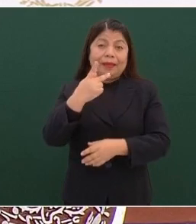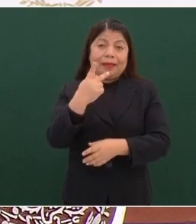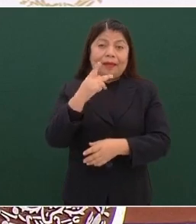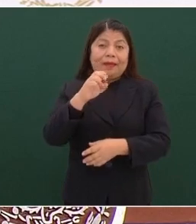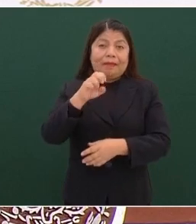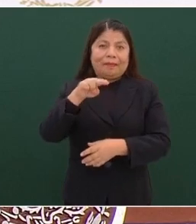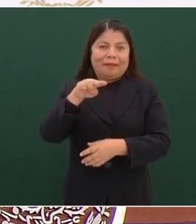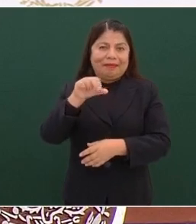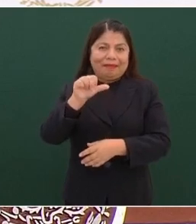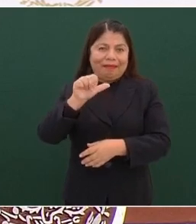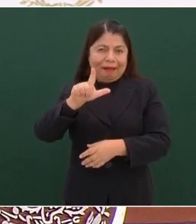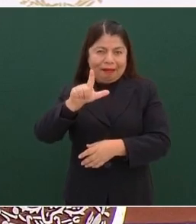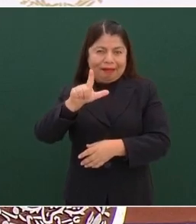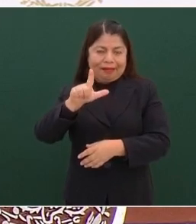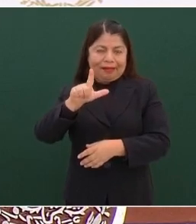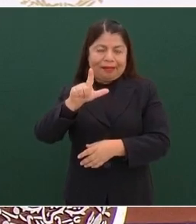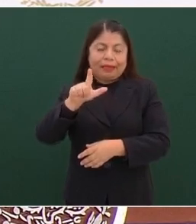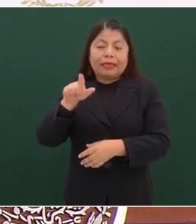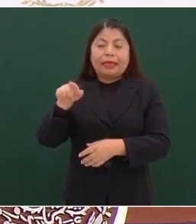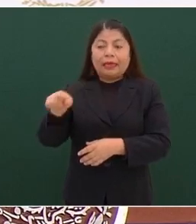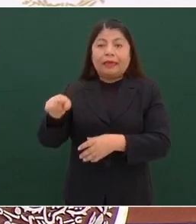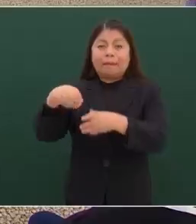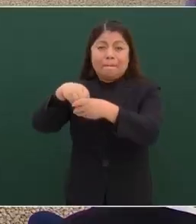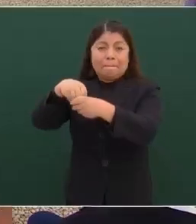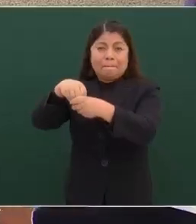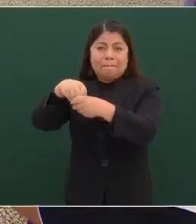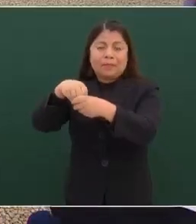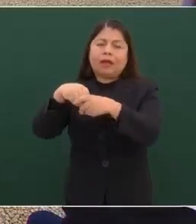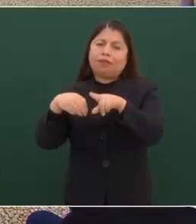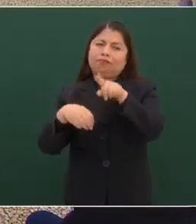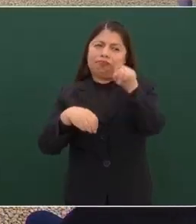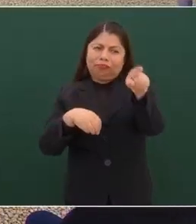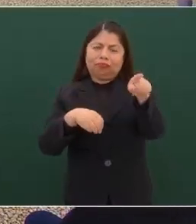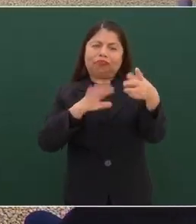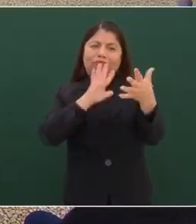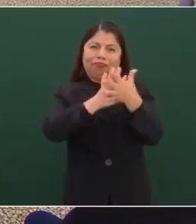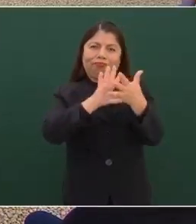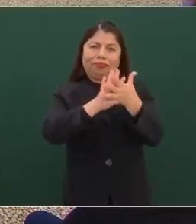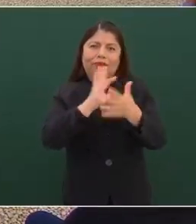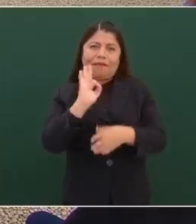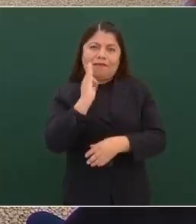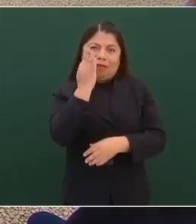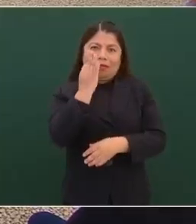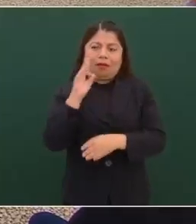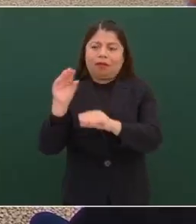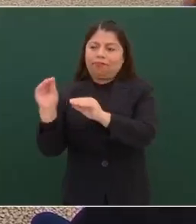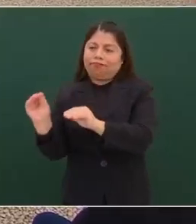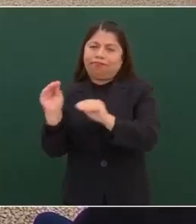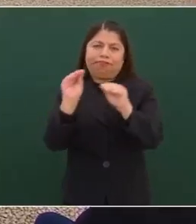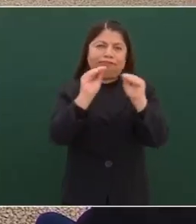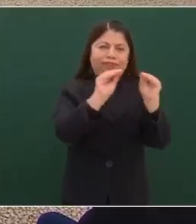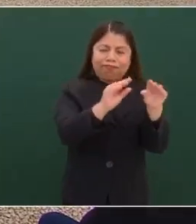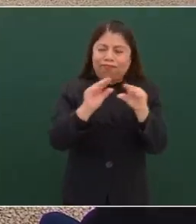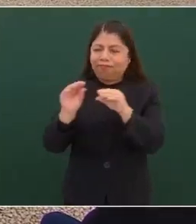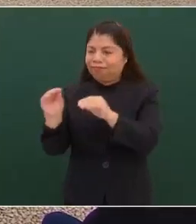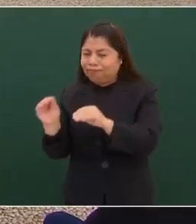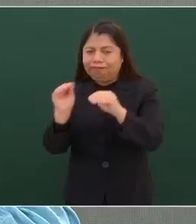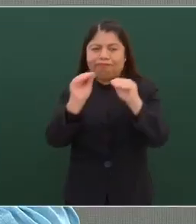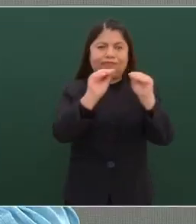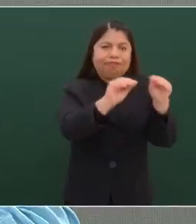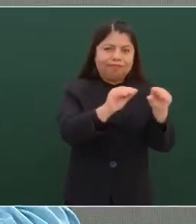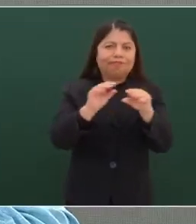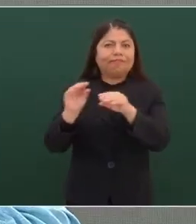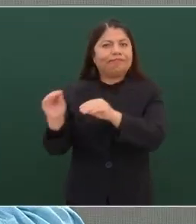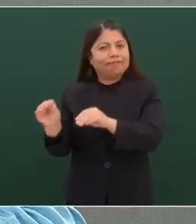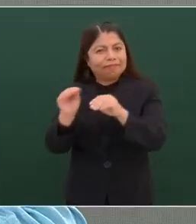federales. Entonces, pues vamos a continuar con ese apoyo que nos ha instruido el señor presidente a los